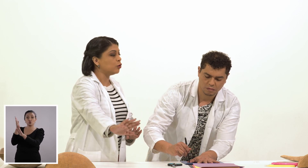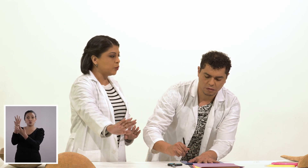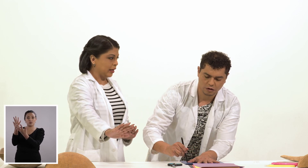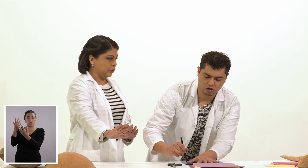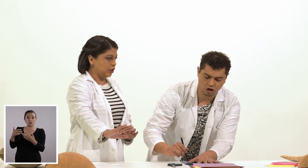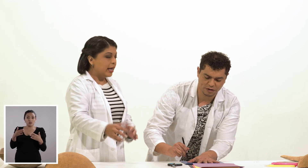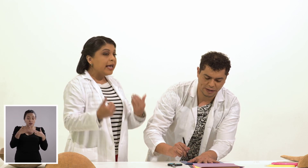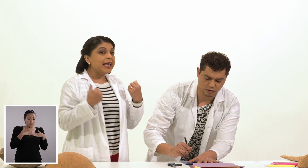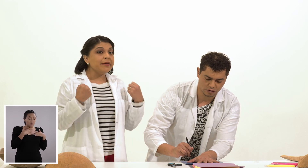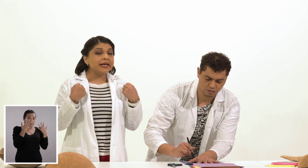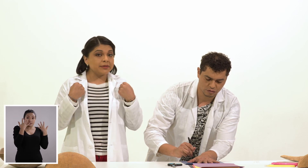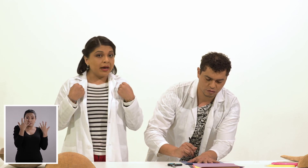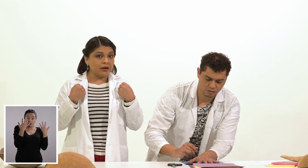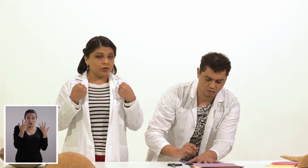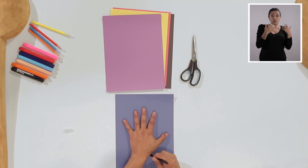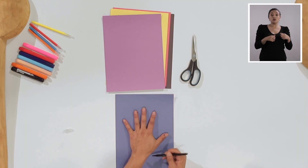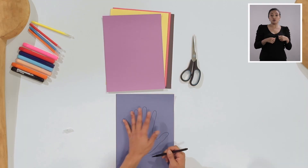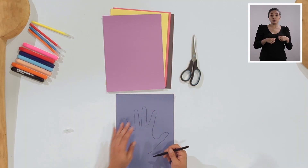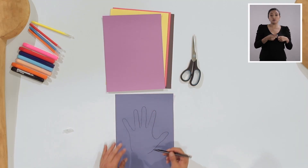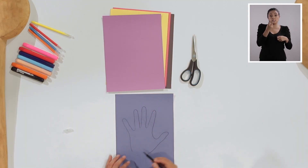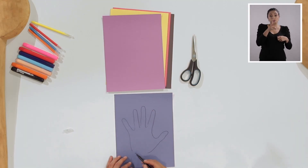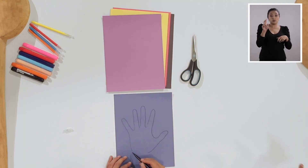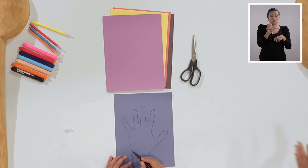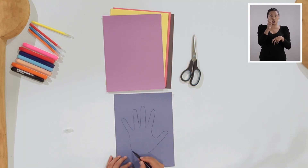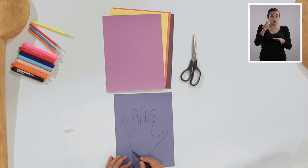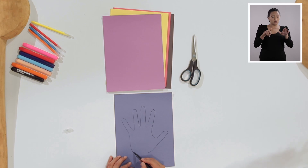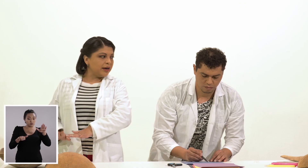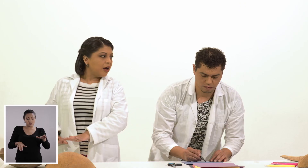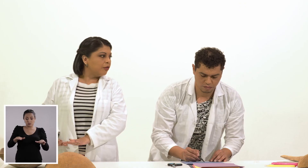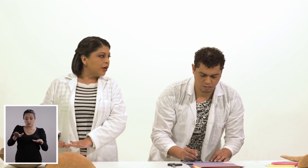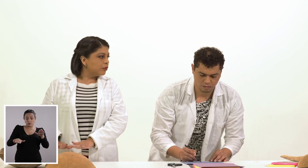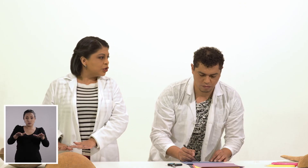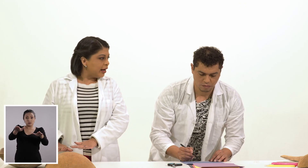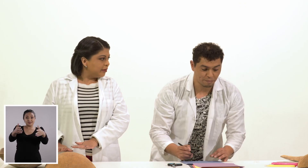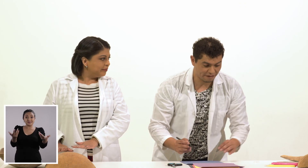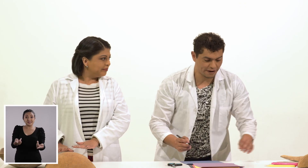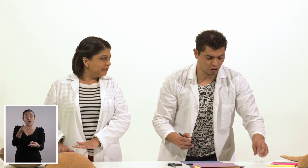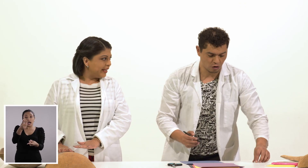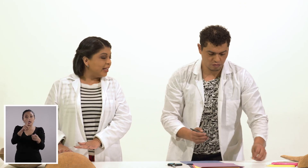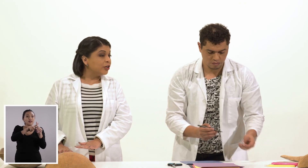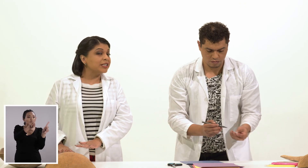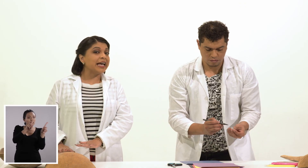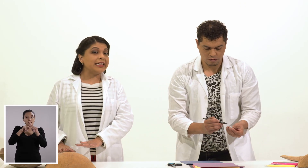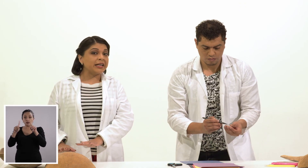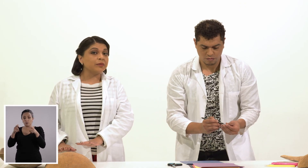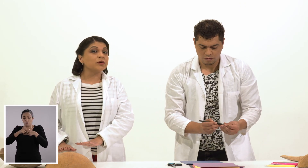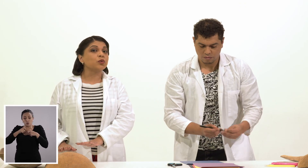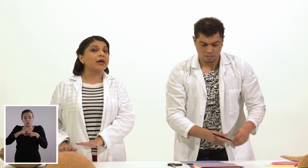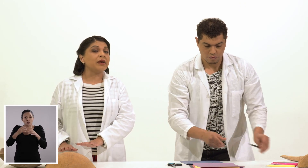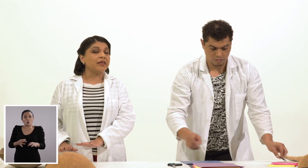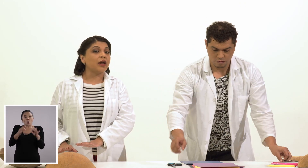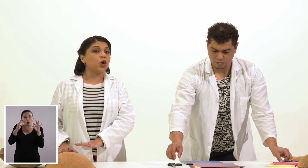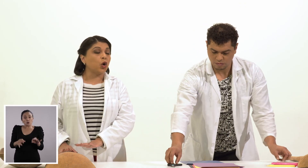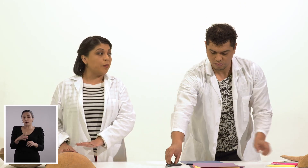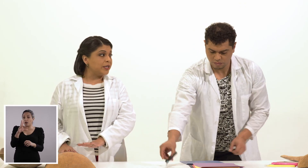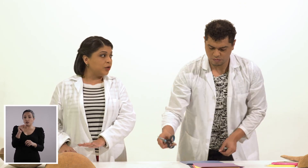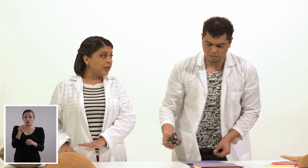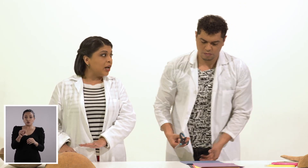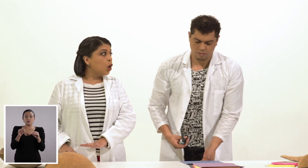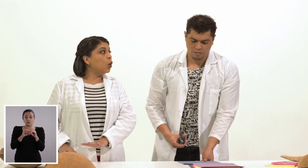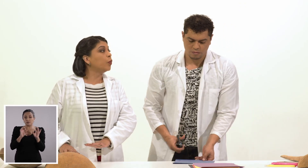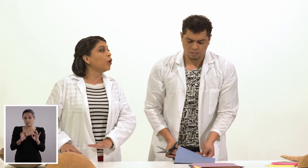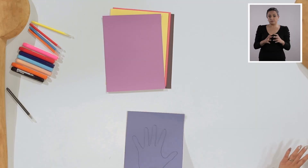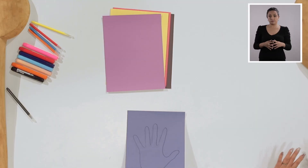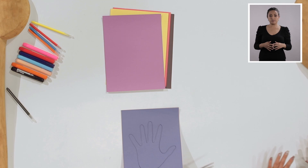cuchara sólo tus manos lo mismo y mis manos sólo las mías van a medir la otra cuchara perfecto entonces ahí tenemos una medida no convencional